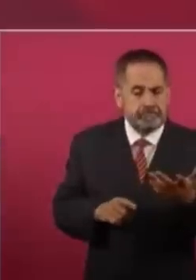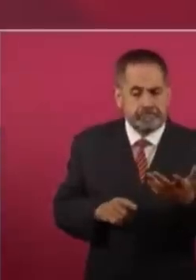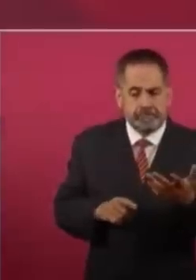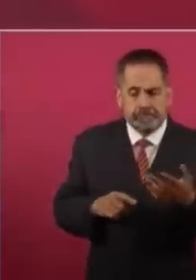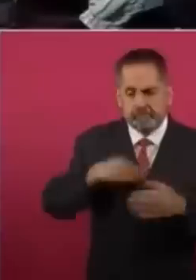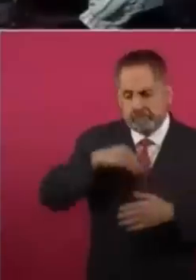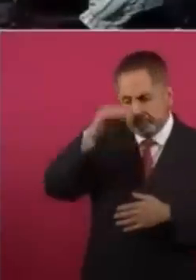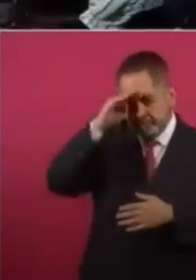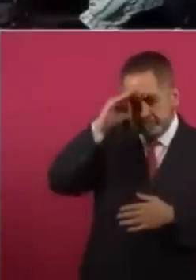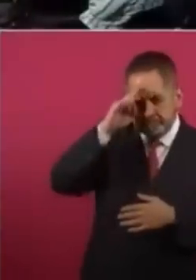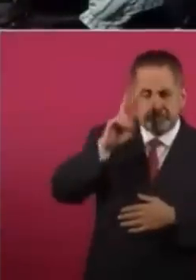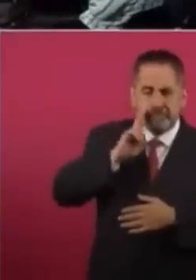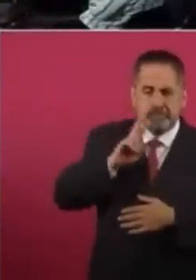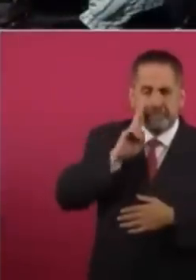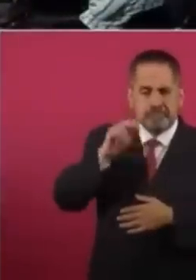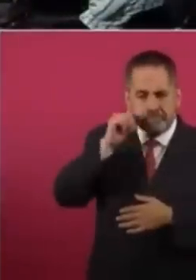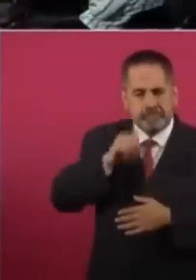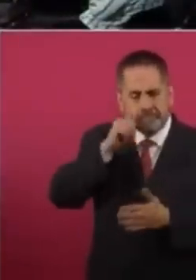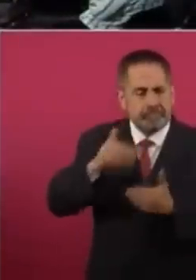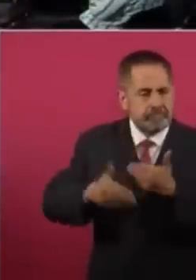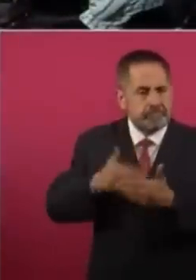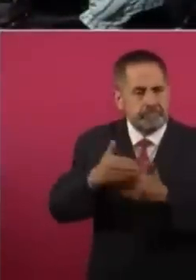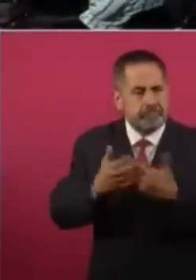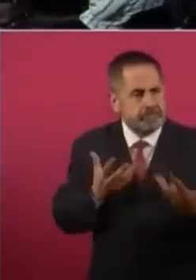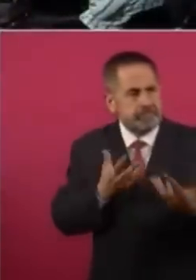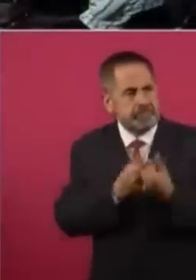a buscar siempre